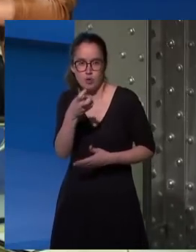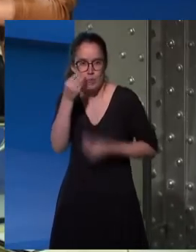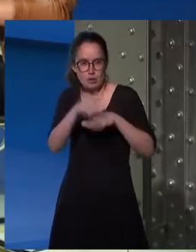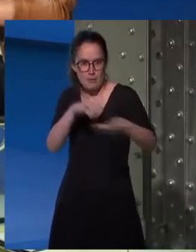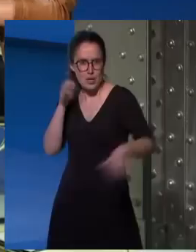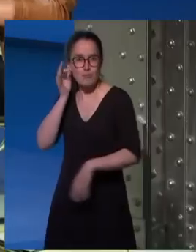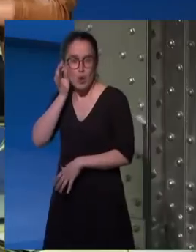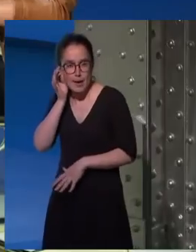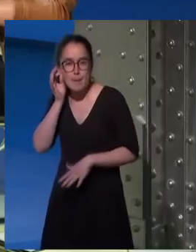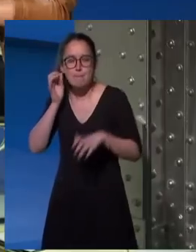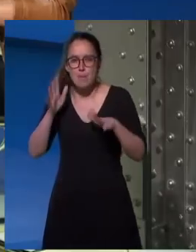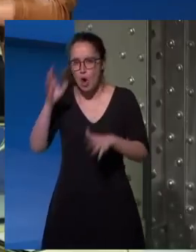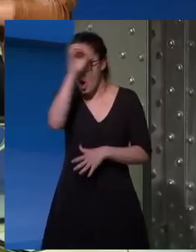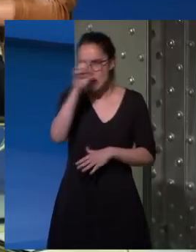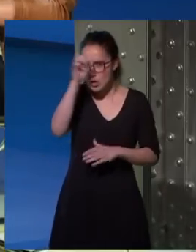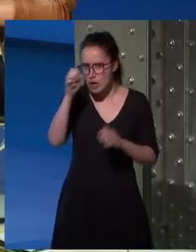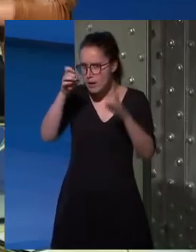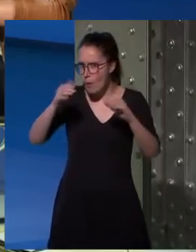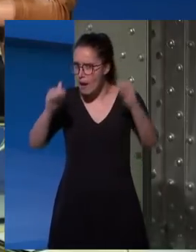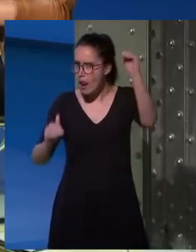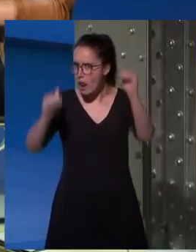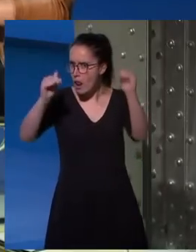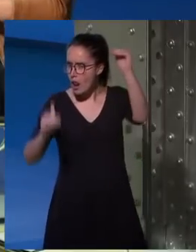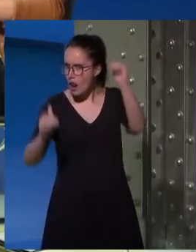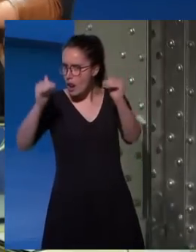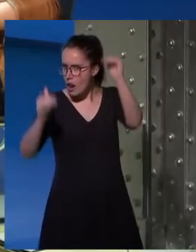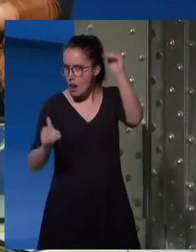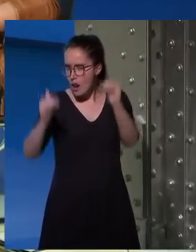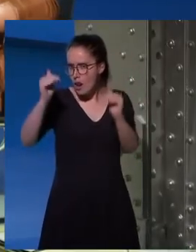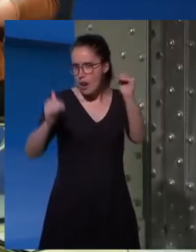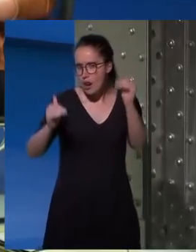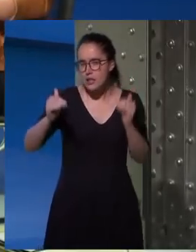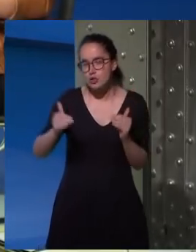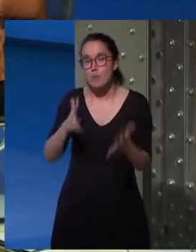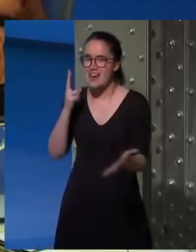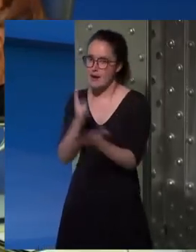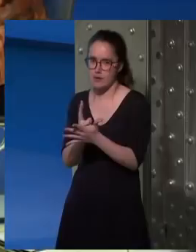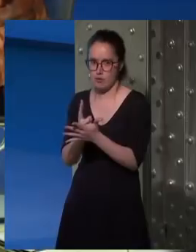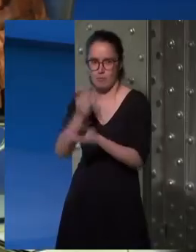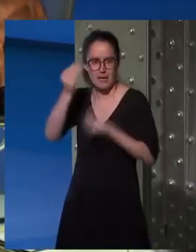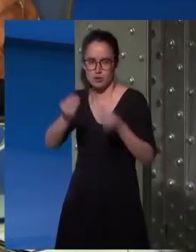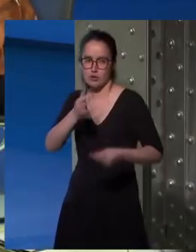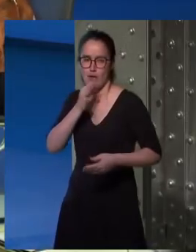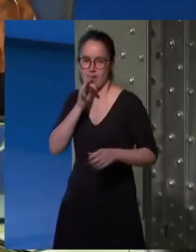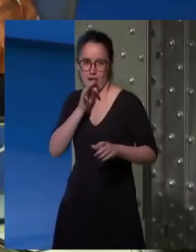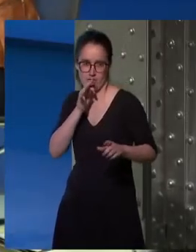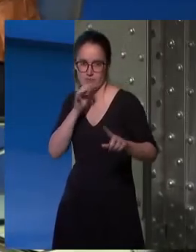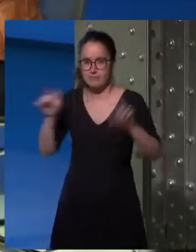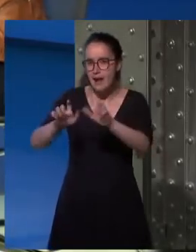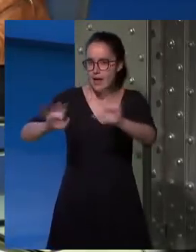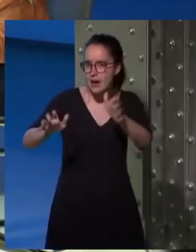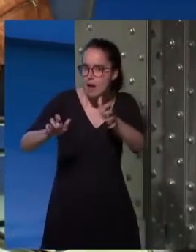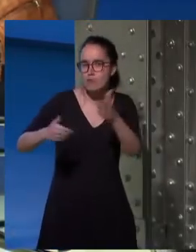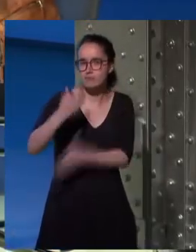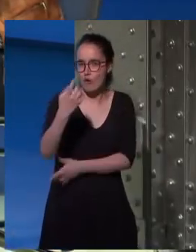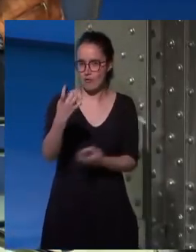que hombres, ¿no? Pero pesa igual. Es decir, no ocurre un poco... Esto es uno de los grandes retos que considero que tenemos los medios de comunicación, porque